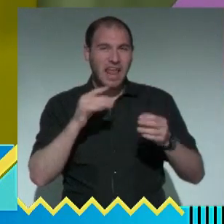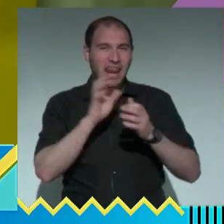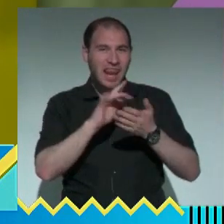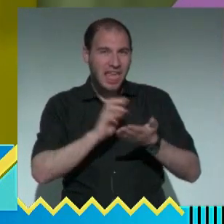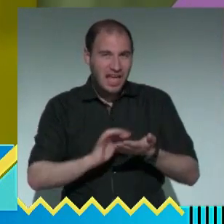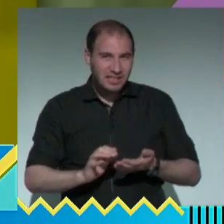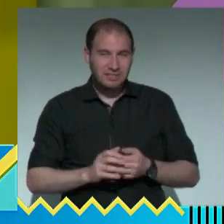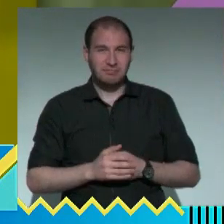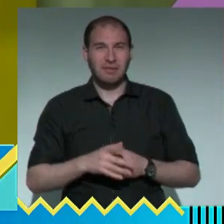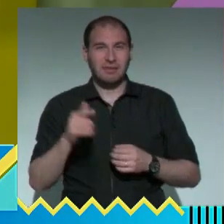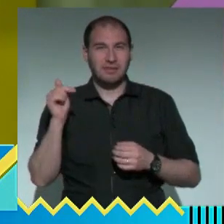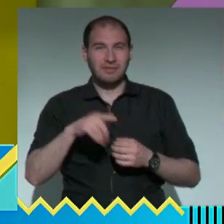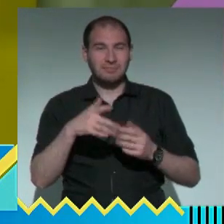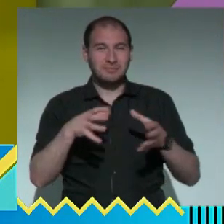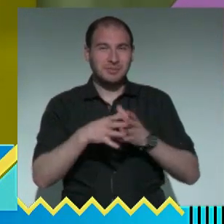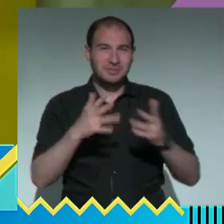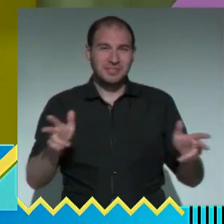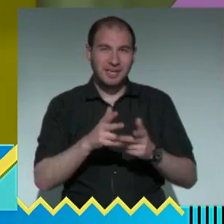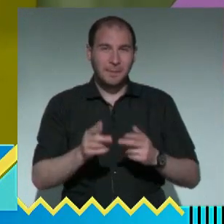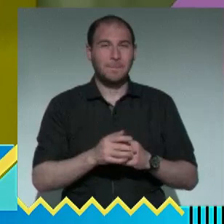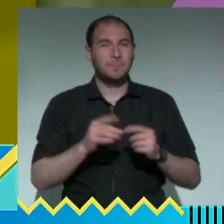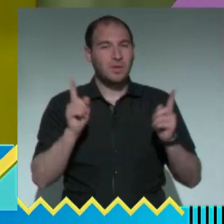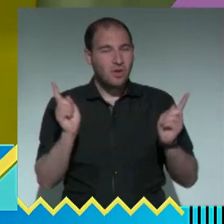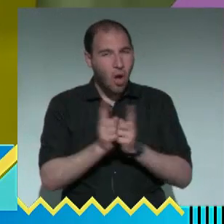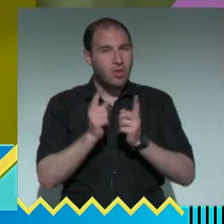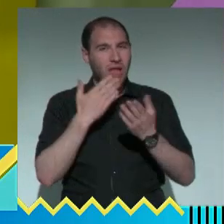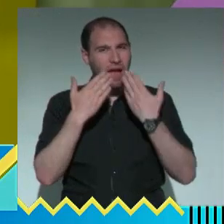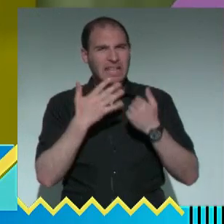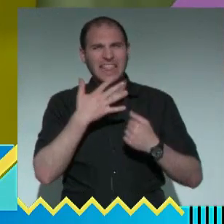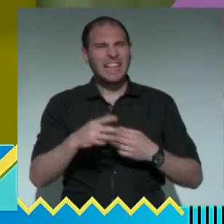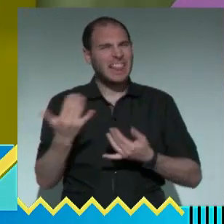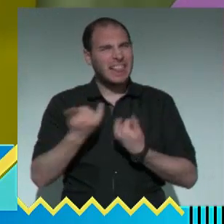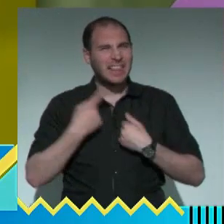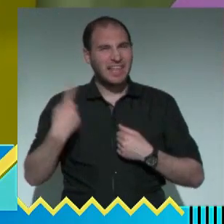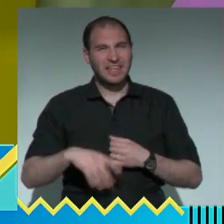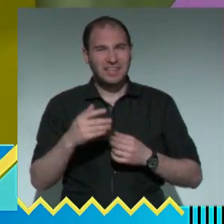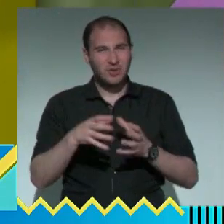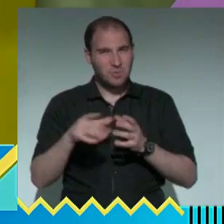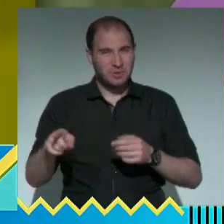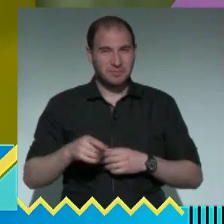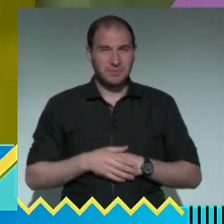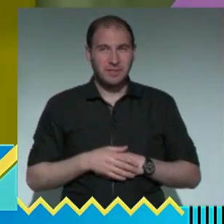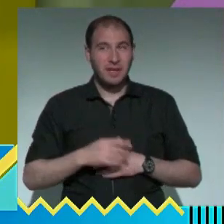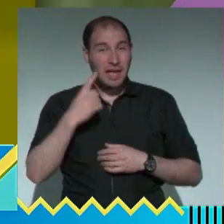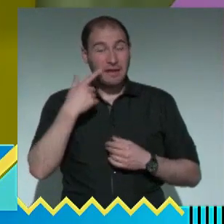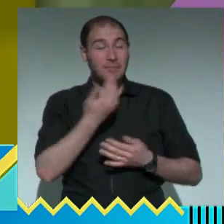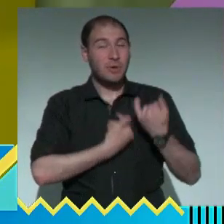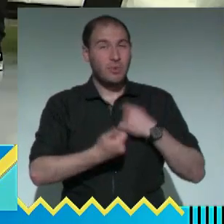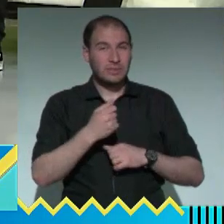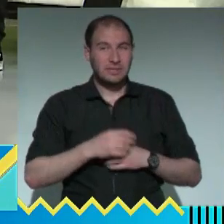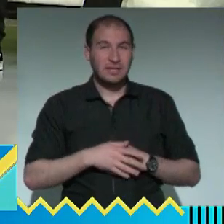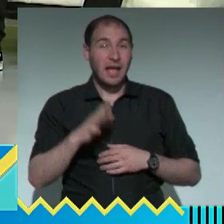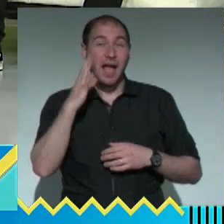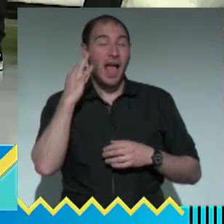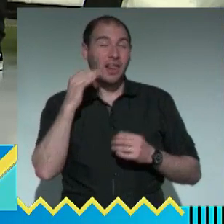letras de Soda Stereo, ¿sí? Dediquémosle un ratito a entender qué nos decía Soda Stereo. ¿Te animás, Pau, a contar un poco